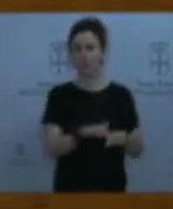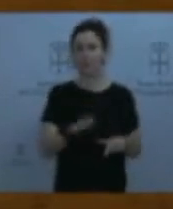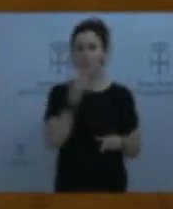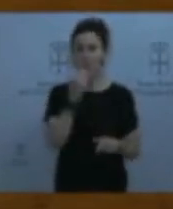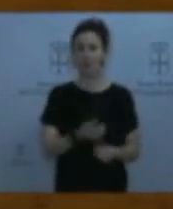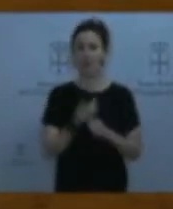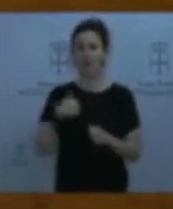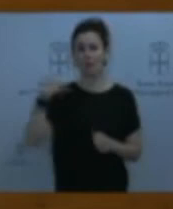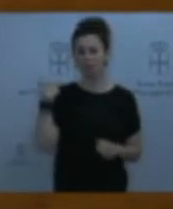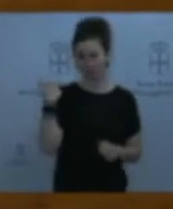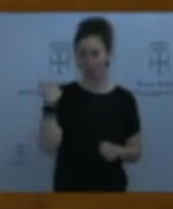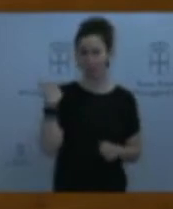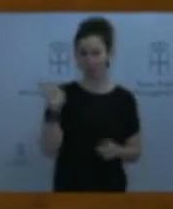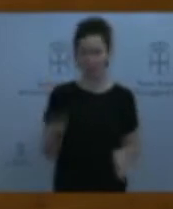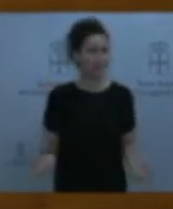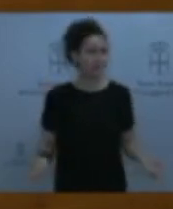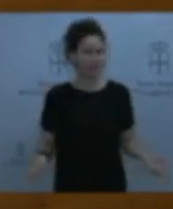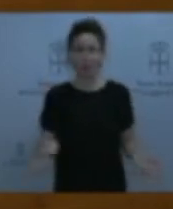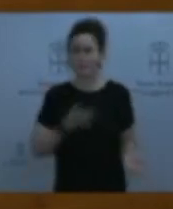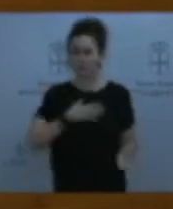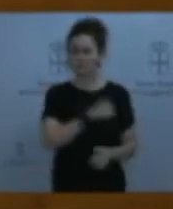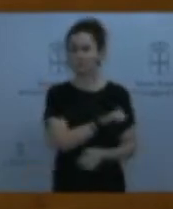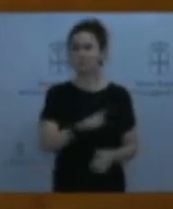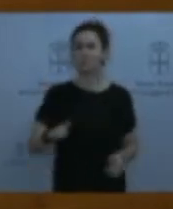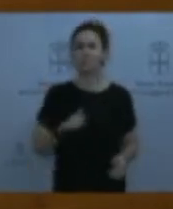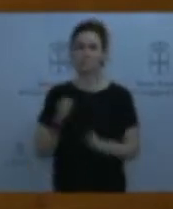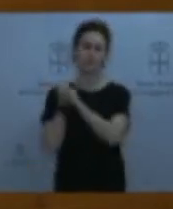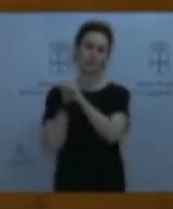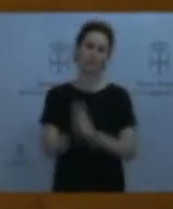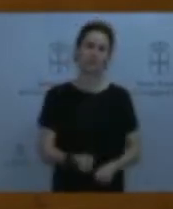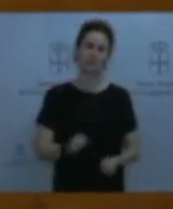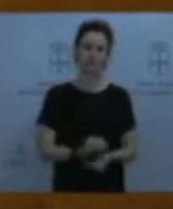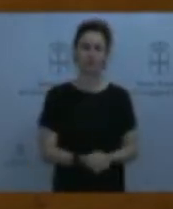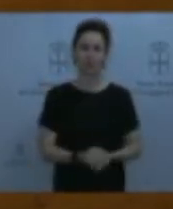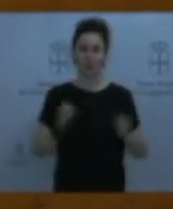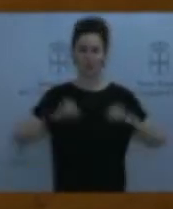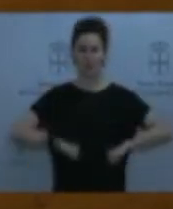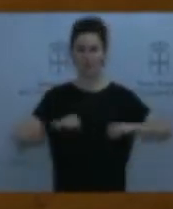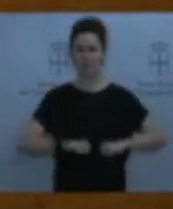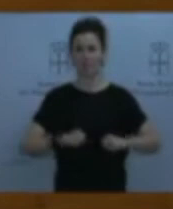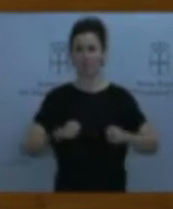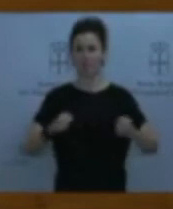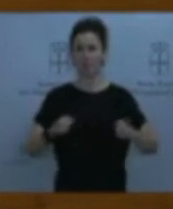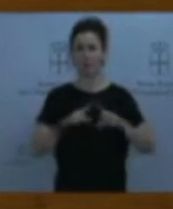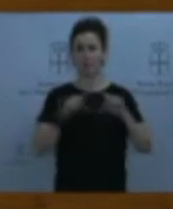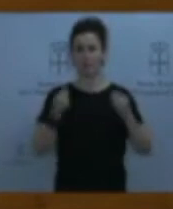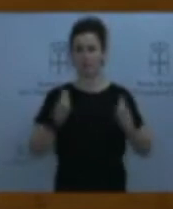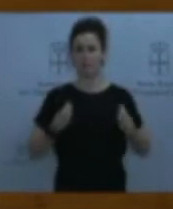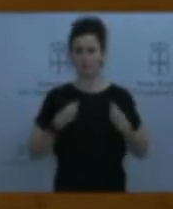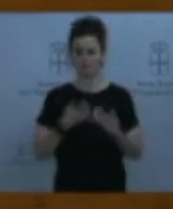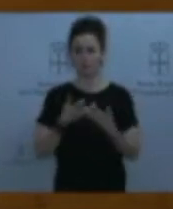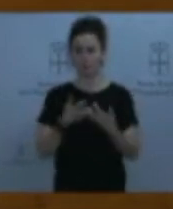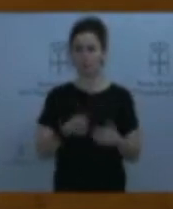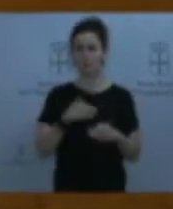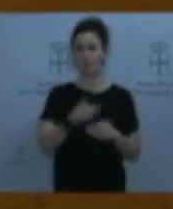Ahorros. A mí, personalmente, que llevo toda la vida adulta viviendo en Asturias, luchando por los intereses de Asturias, luchando por el